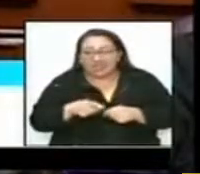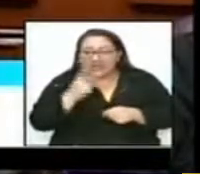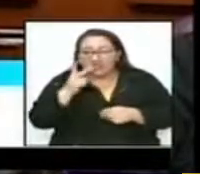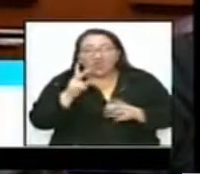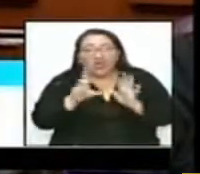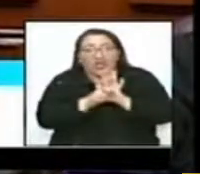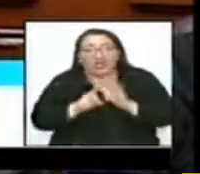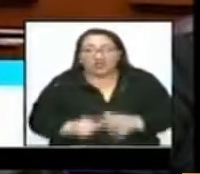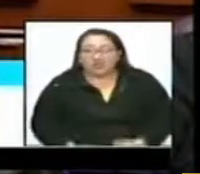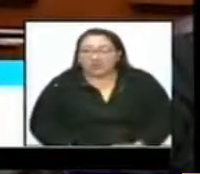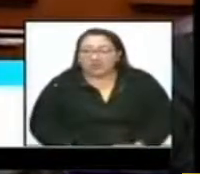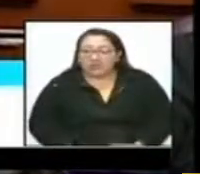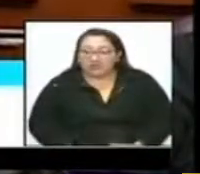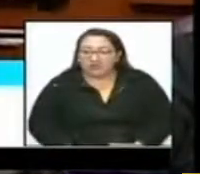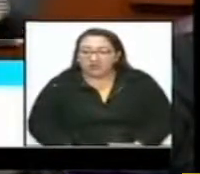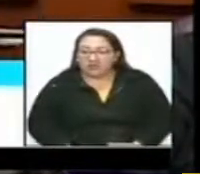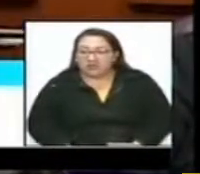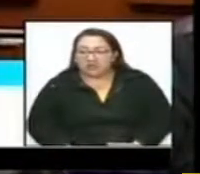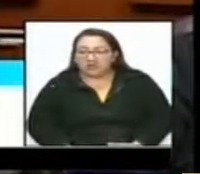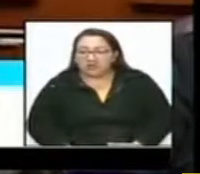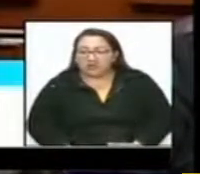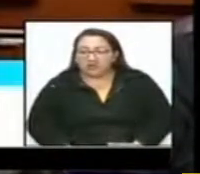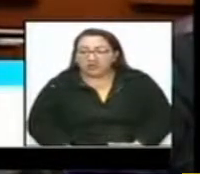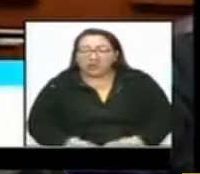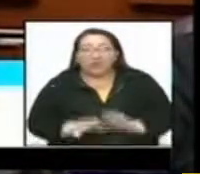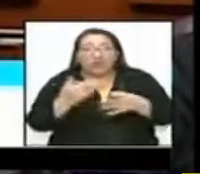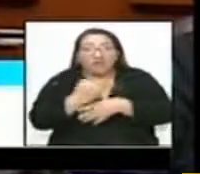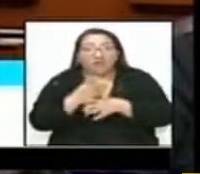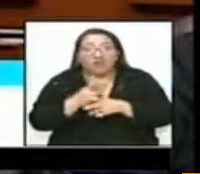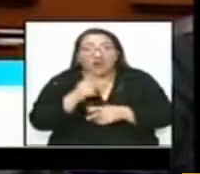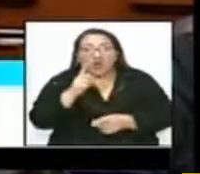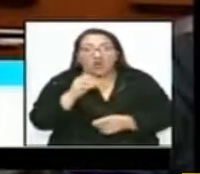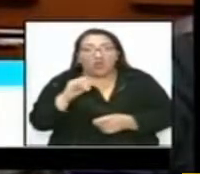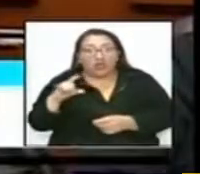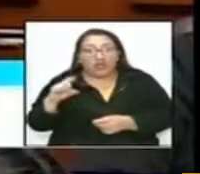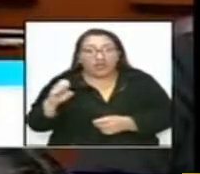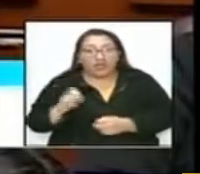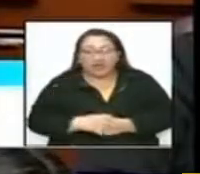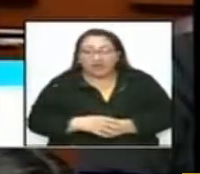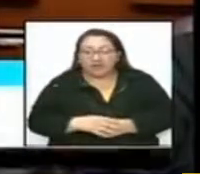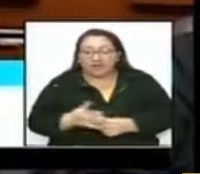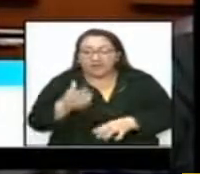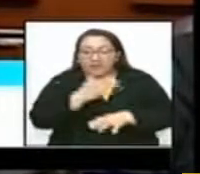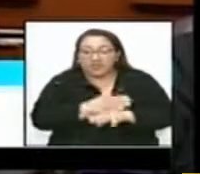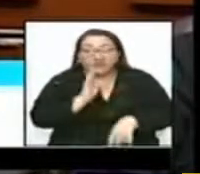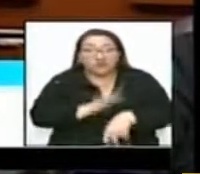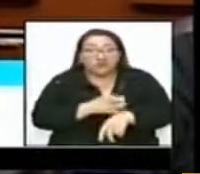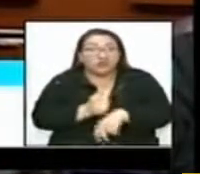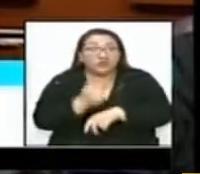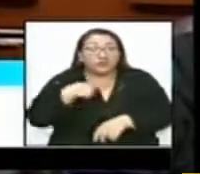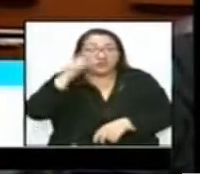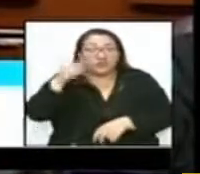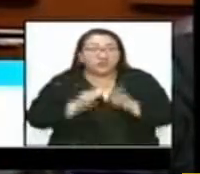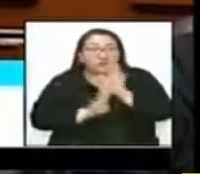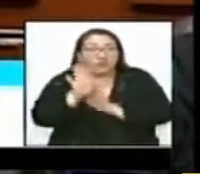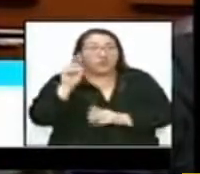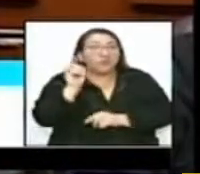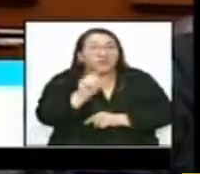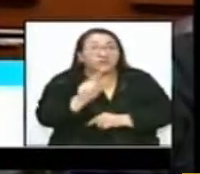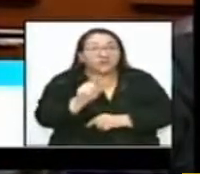dos legislaturas o sea no había manera de que el tema del señor donaire que fue culpa de la corte suprema